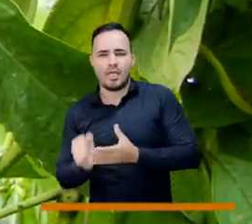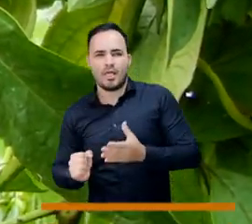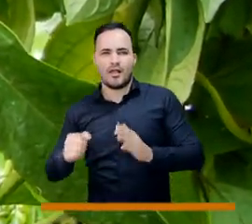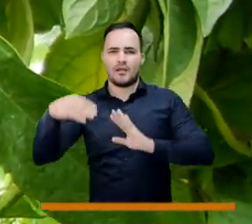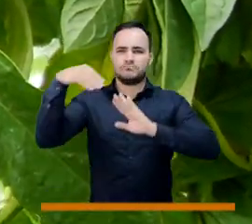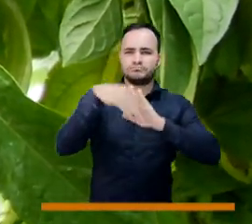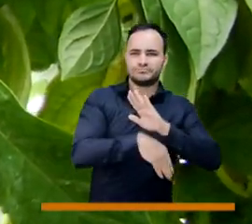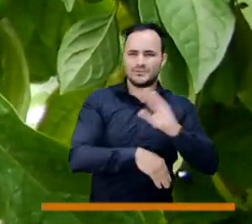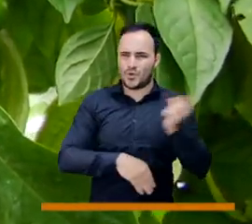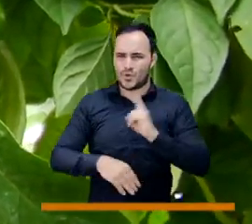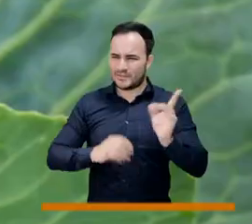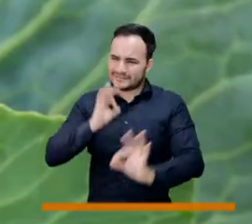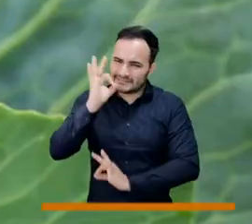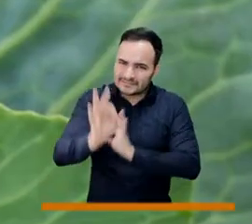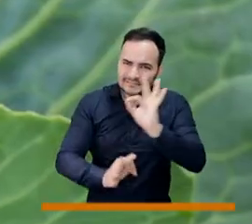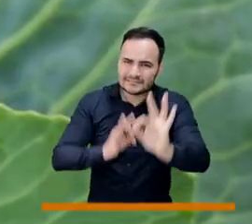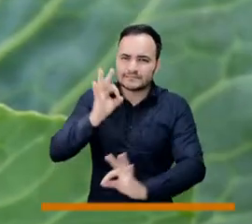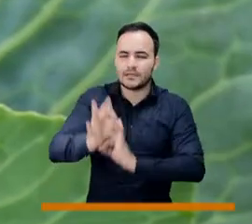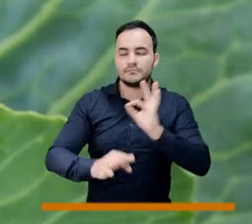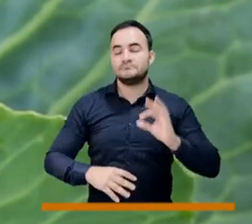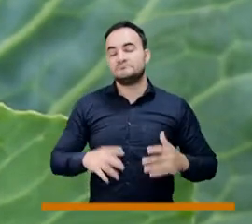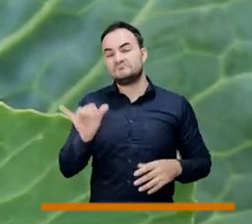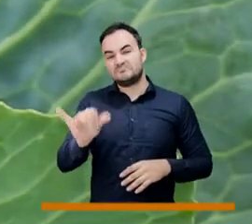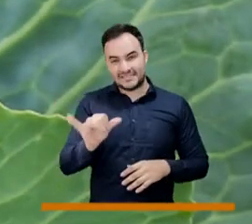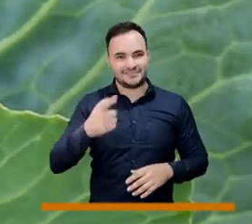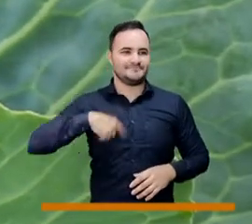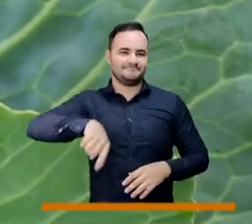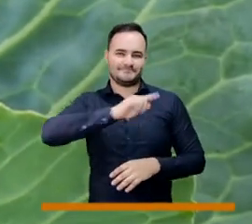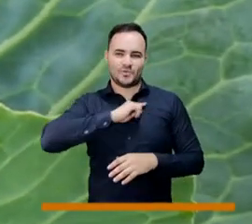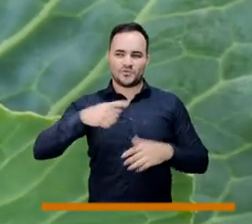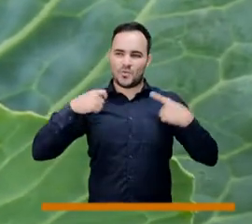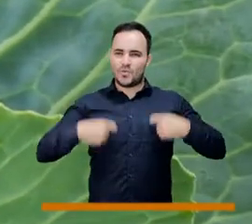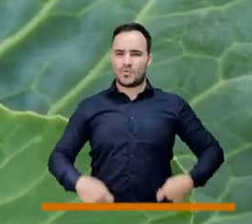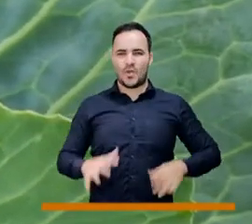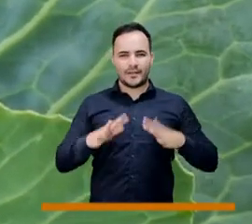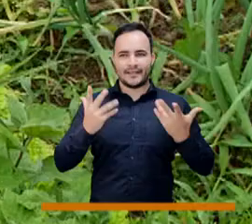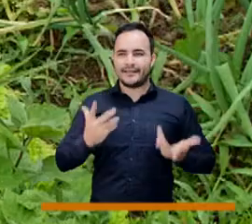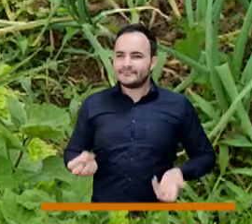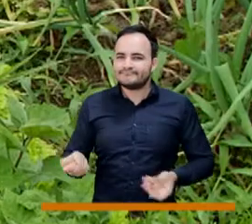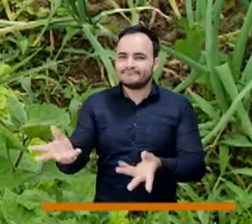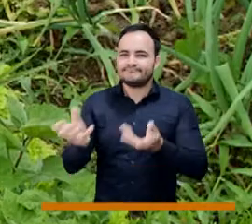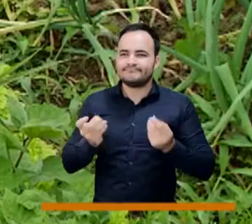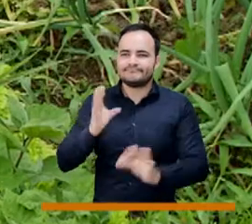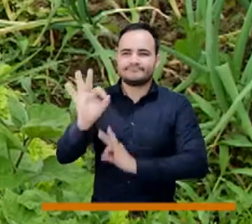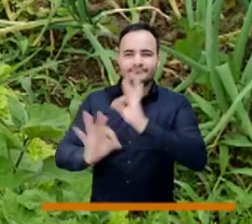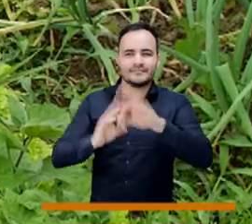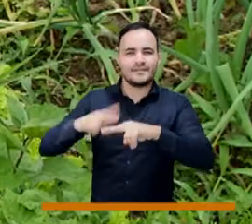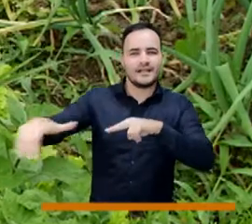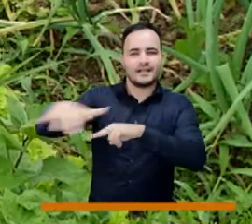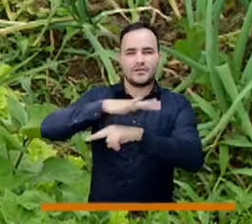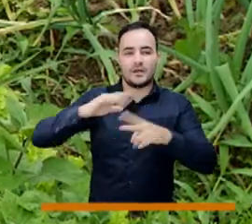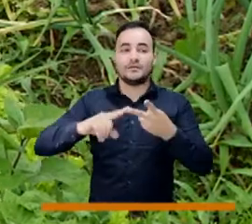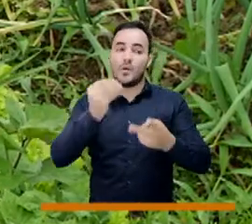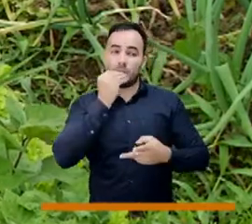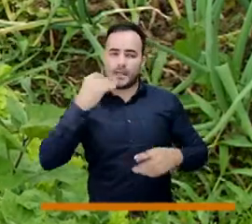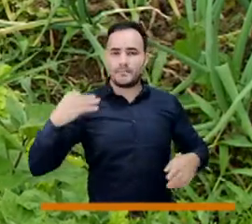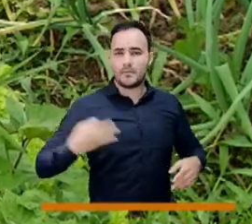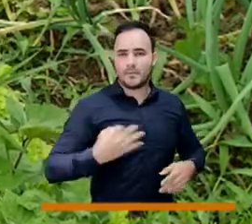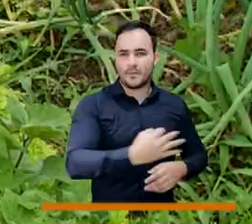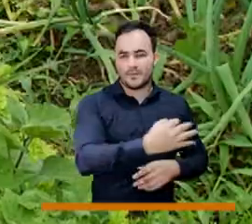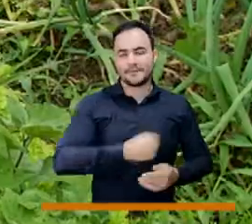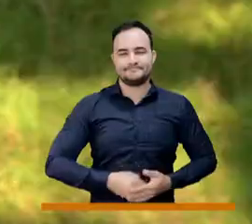de ruralidad. Entonces, así nos definimos como aportantes a la naturaleza y a la